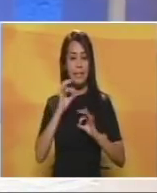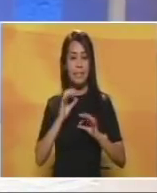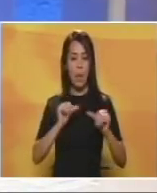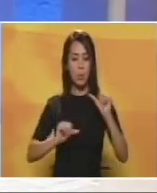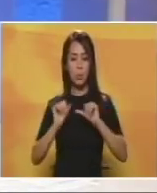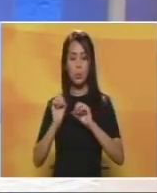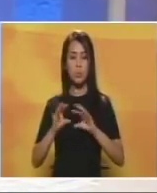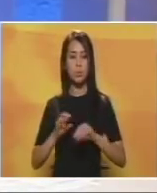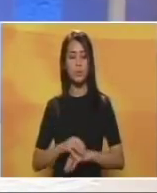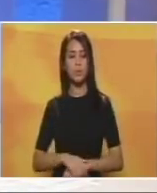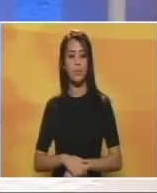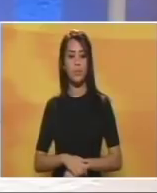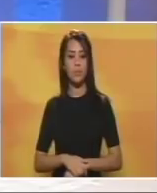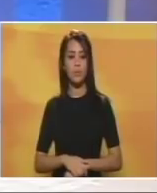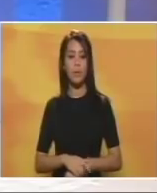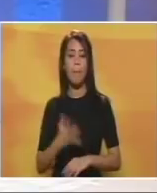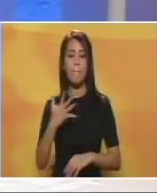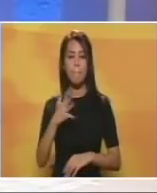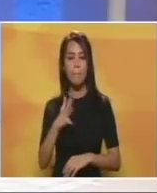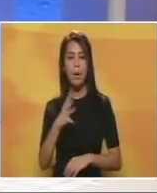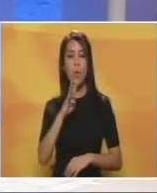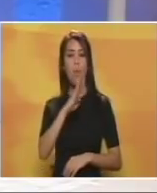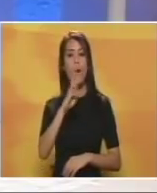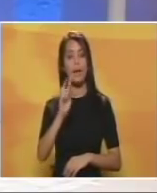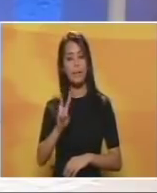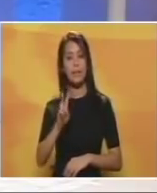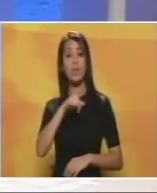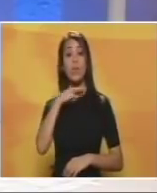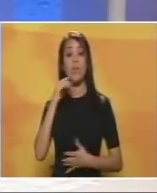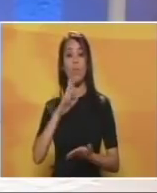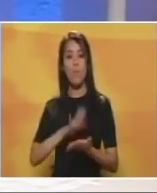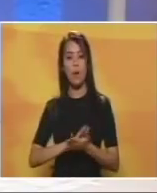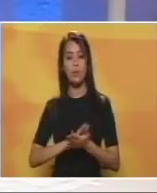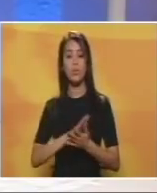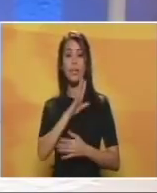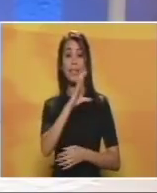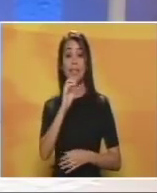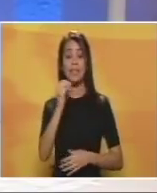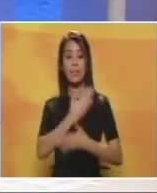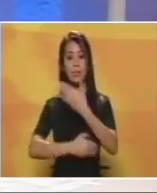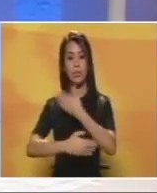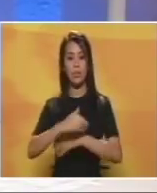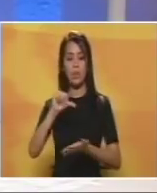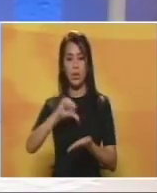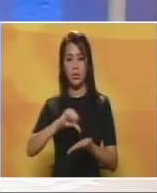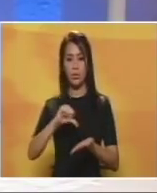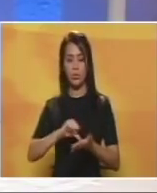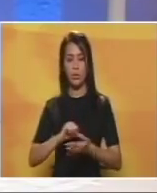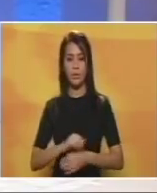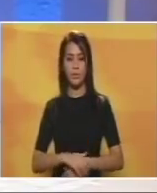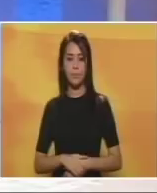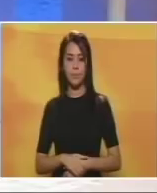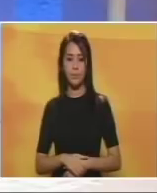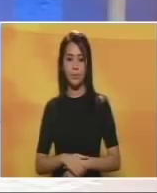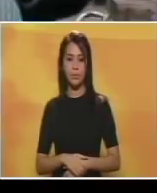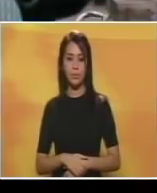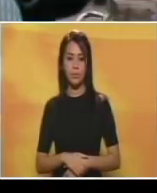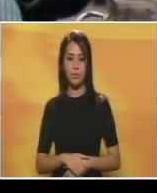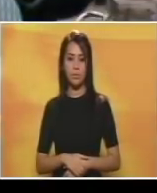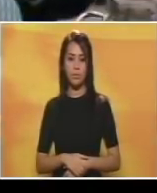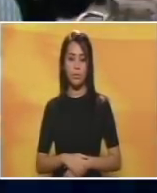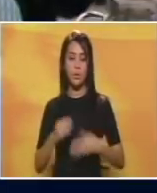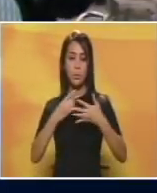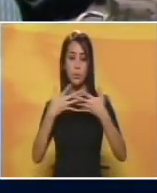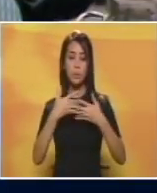químico atribuido al ejército sirio dejó al menos 42 muertos y 500 heridos en la ciudad de Duma, en Guta Oriental. La cita ha